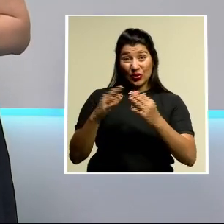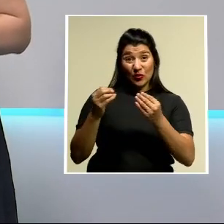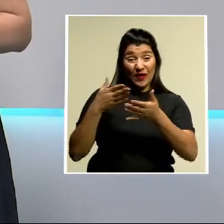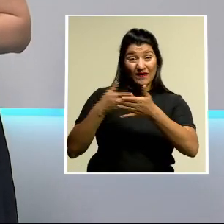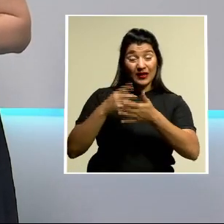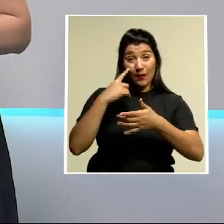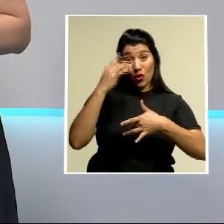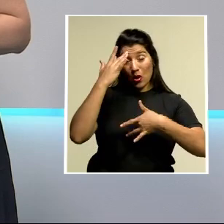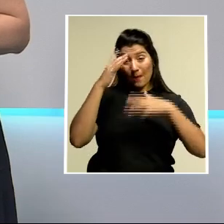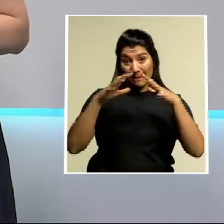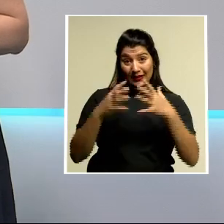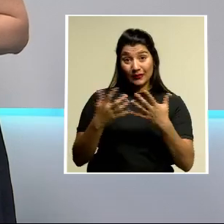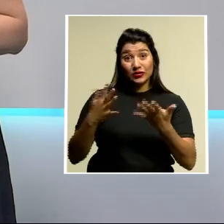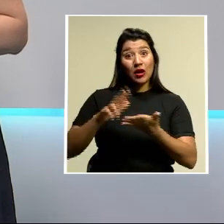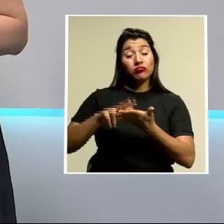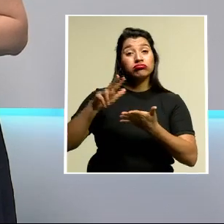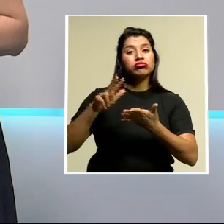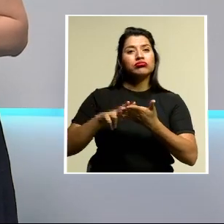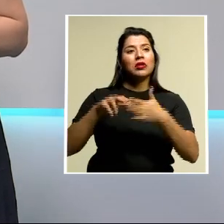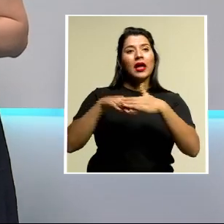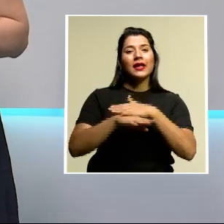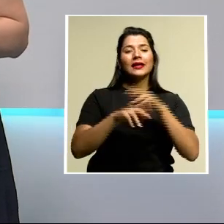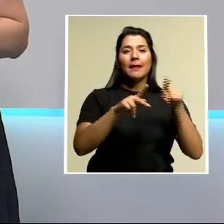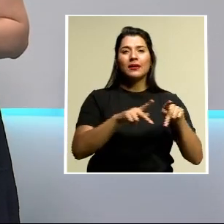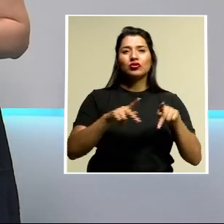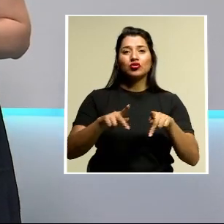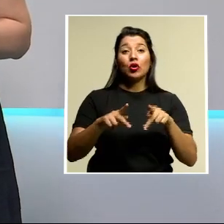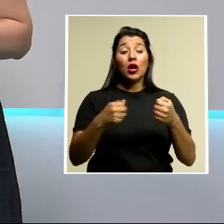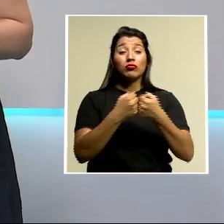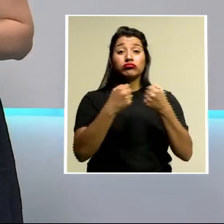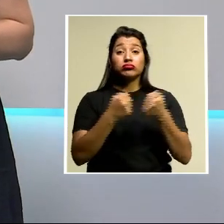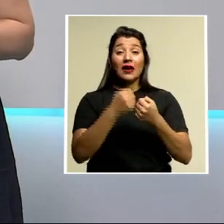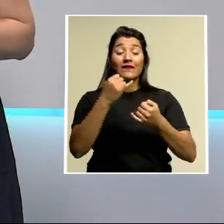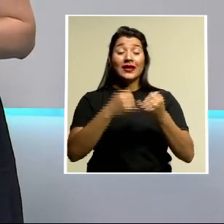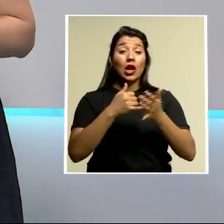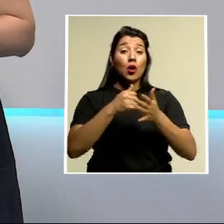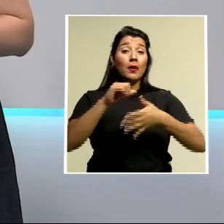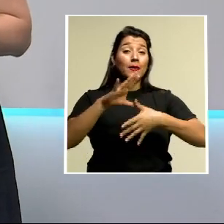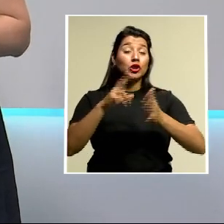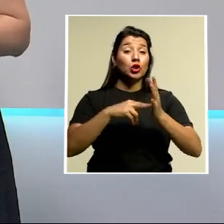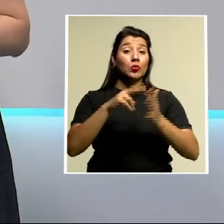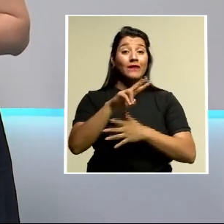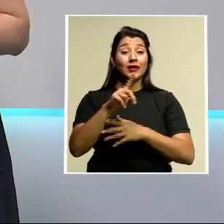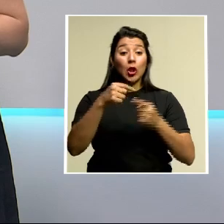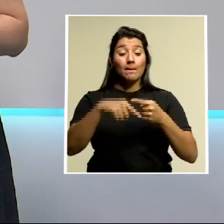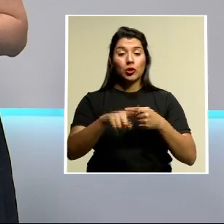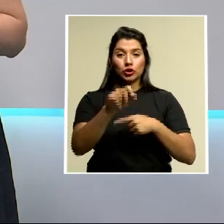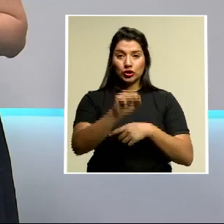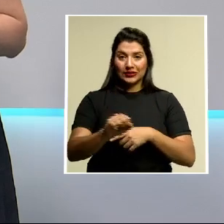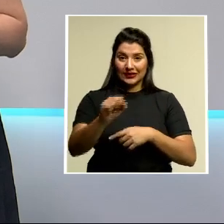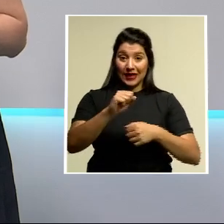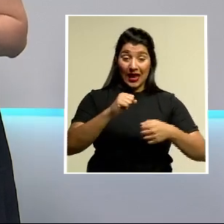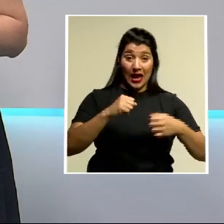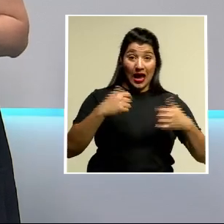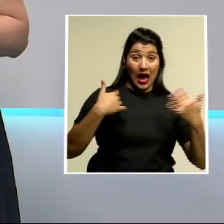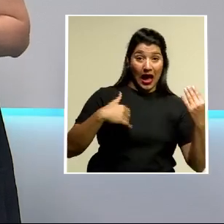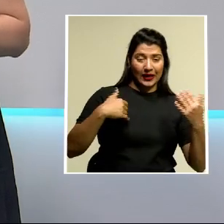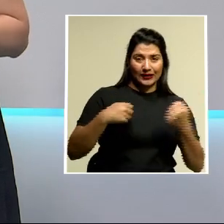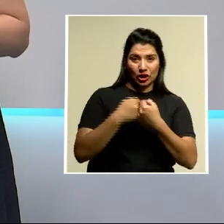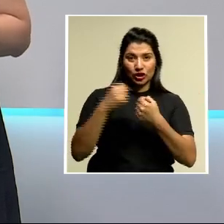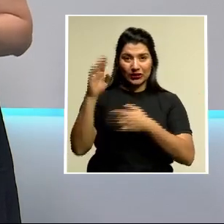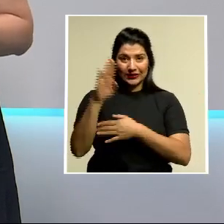cambios. Era uno de los récords del ciclismo que parecía destinado a quedarse para la eternidad. Eddy Merckx, uno de los ciclistas